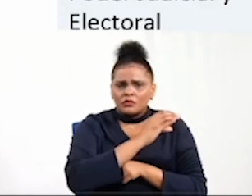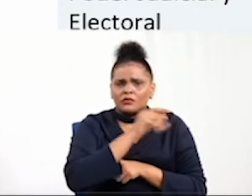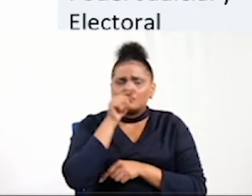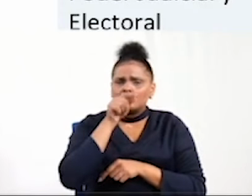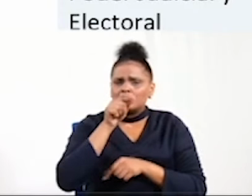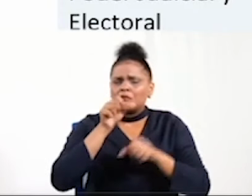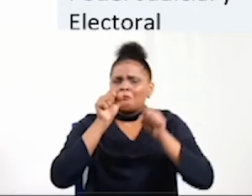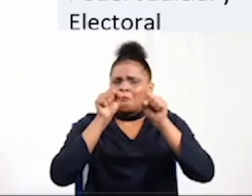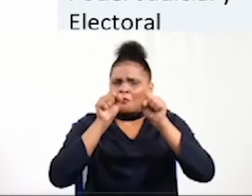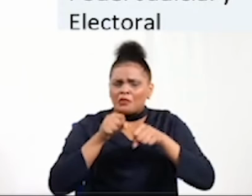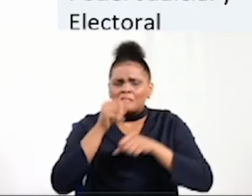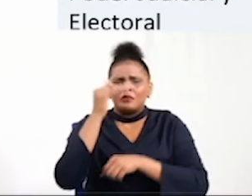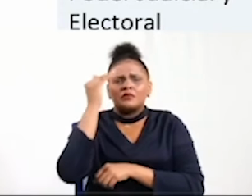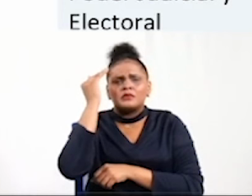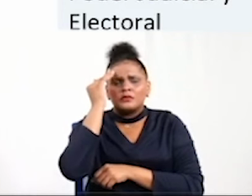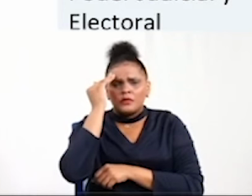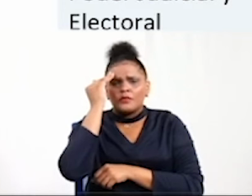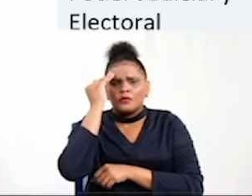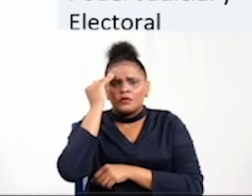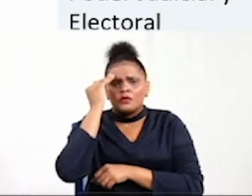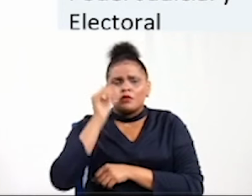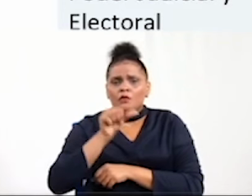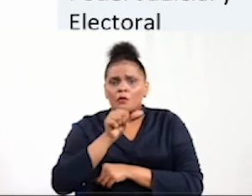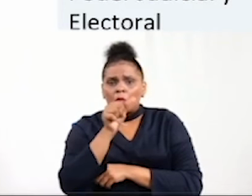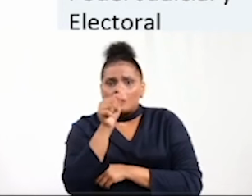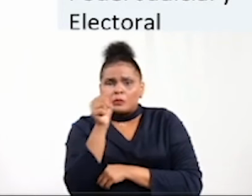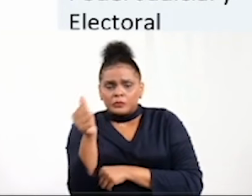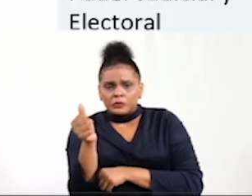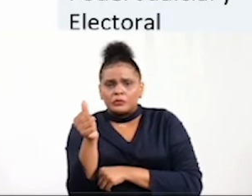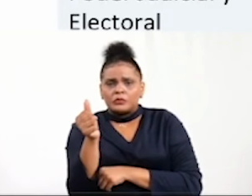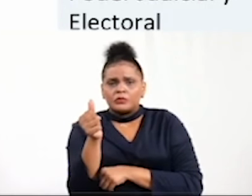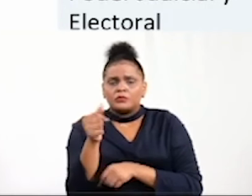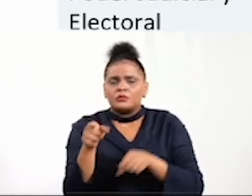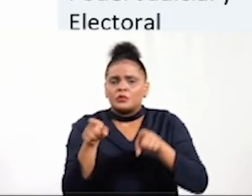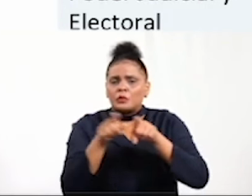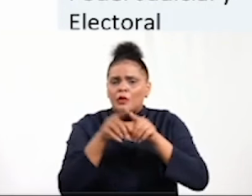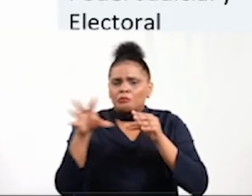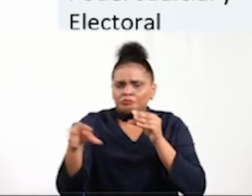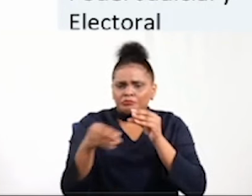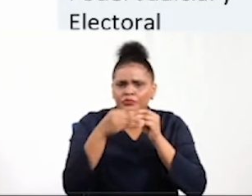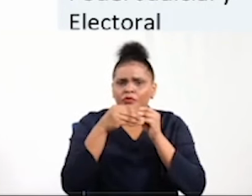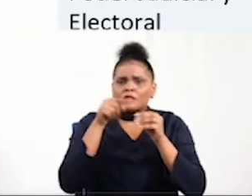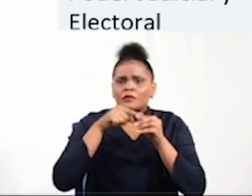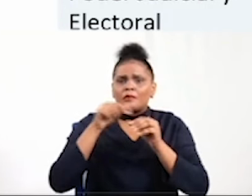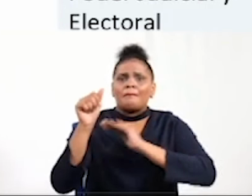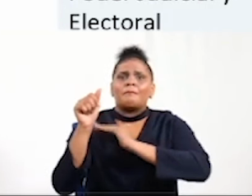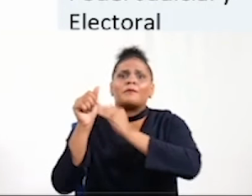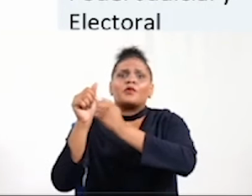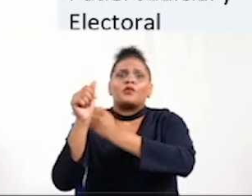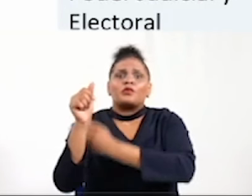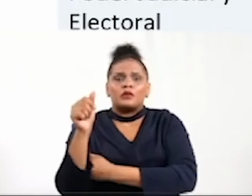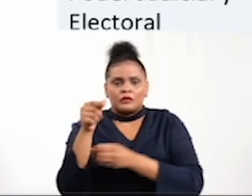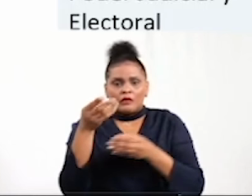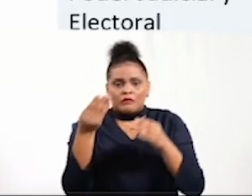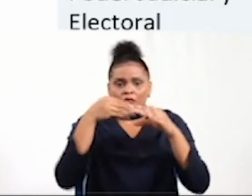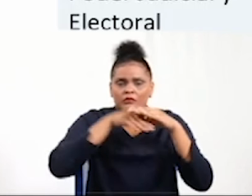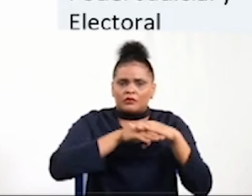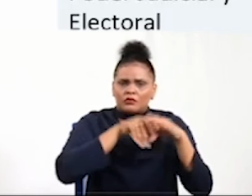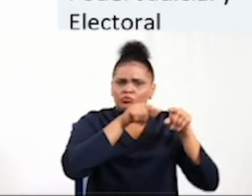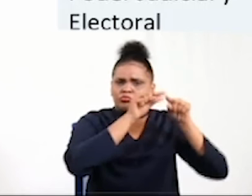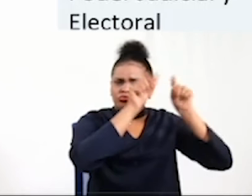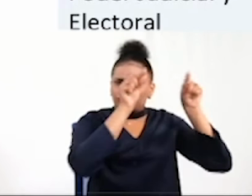en segundo lugar lo que sí sabemos es que no se traduce en sus propias estructuras internas y en comparto de poder dentro de esas estructuras porque